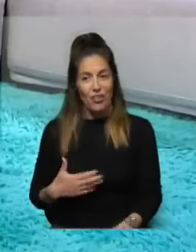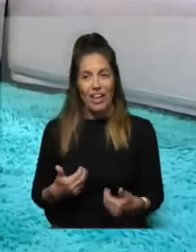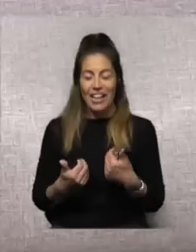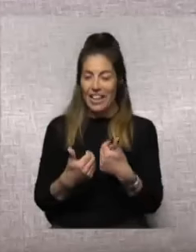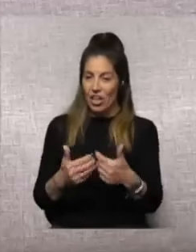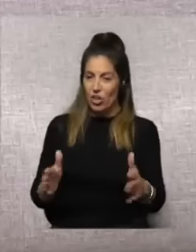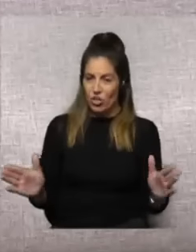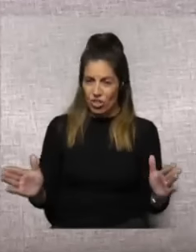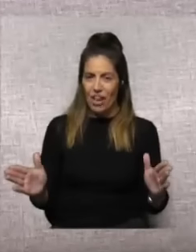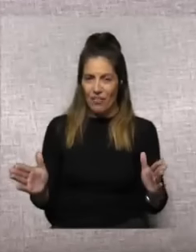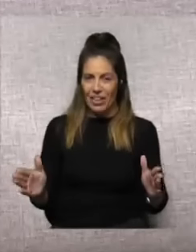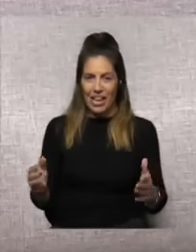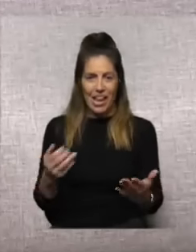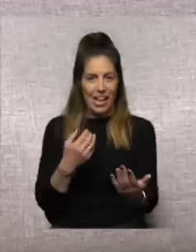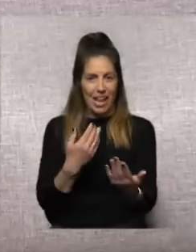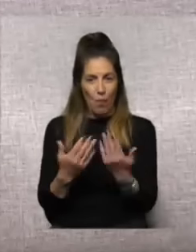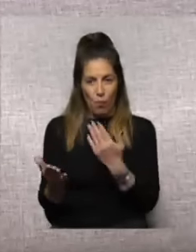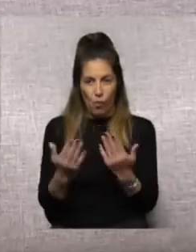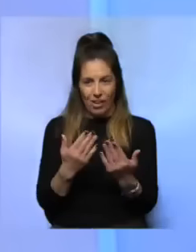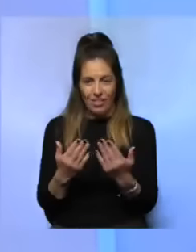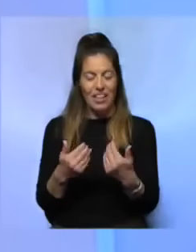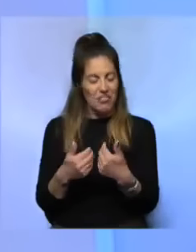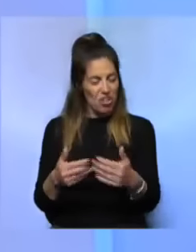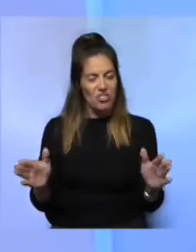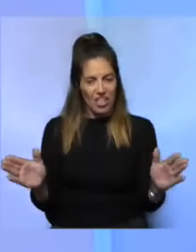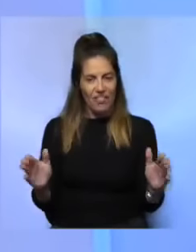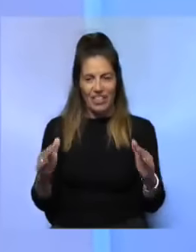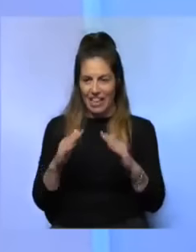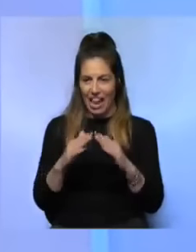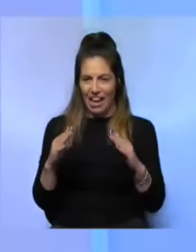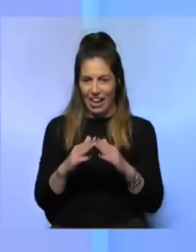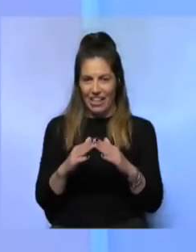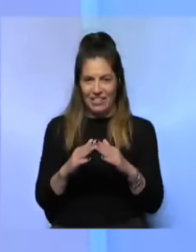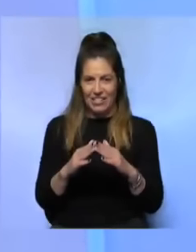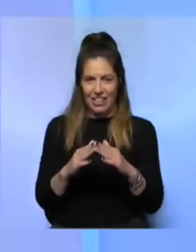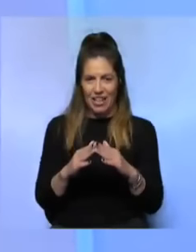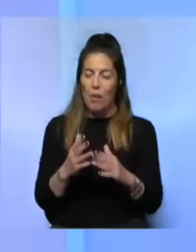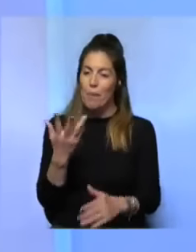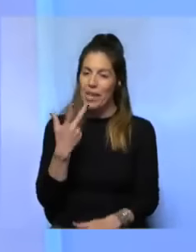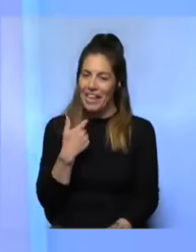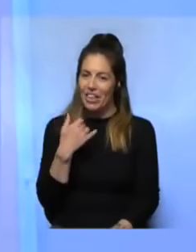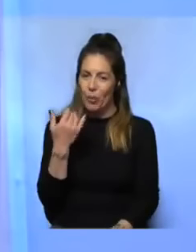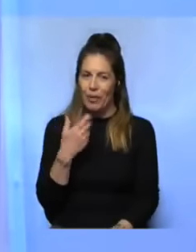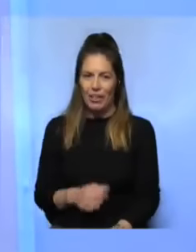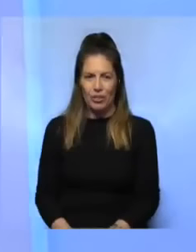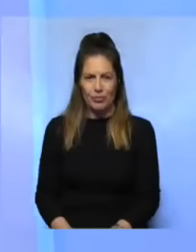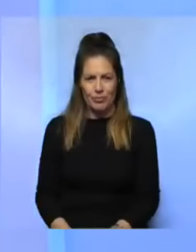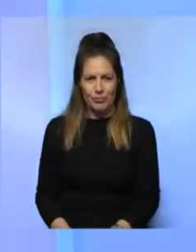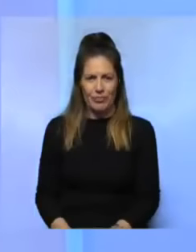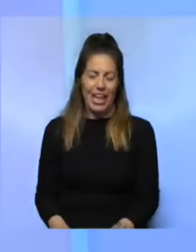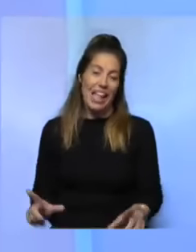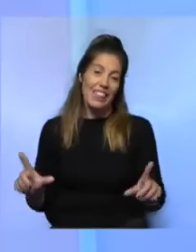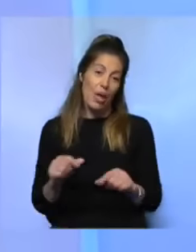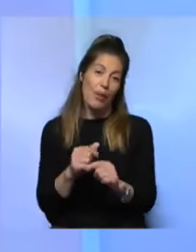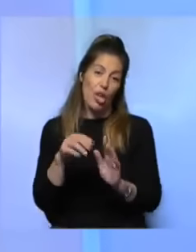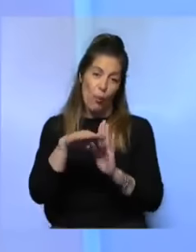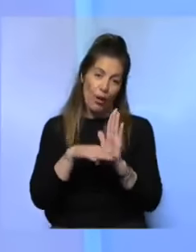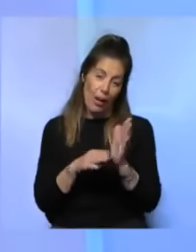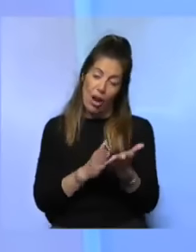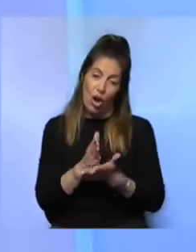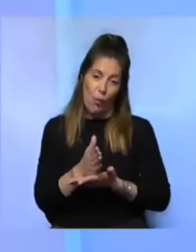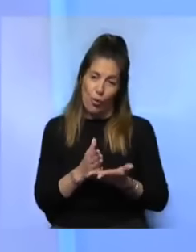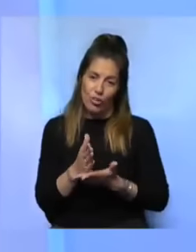Viva, TV Ciudad, nos abren la puerta. Por eso te digo, no sí. Es fácil. Pero me encantó. Señores, se nos fue el programa, como siempre. Ya